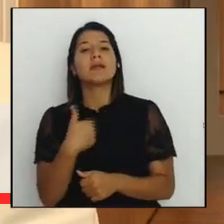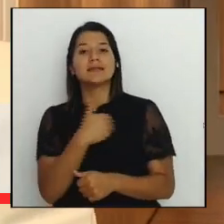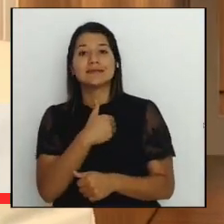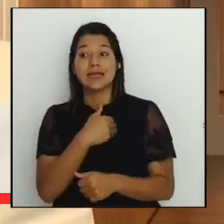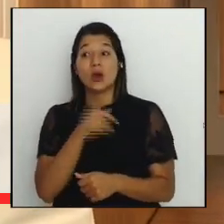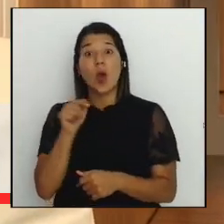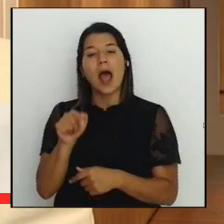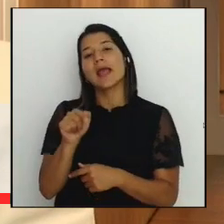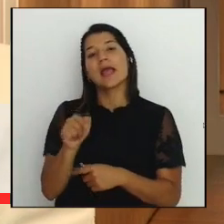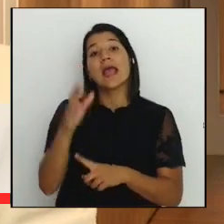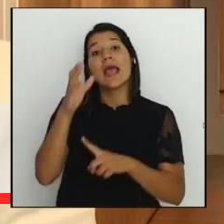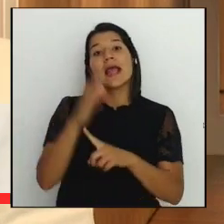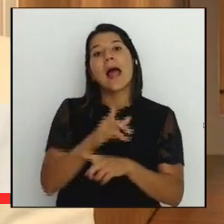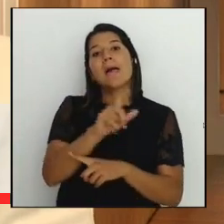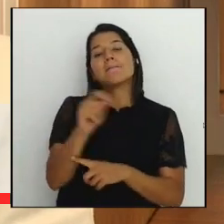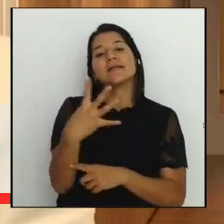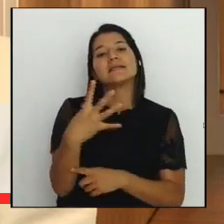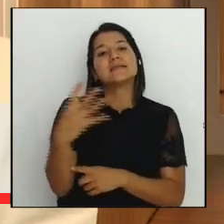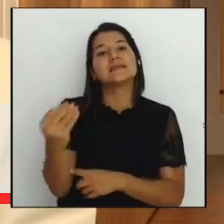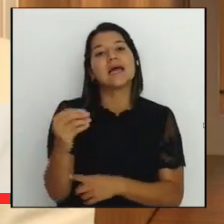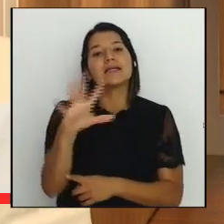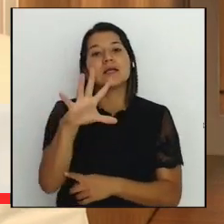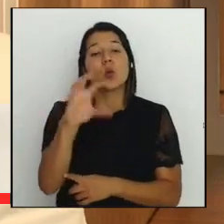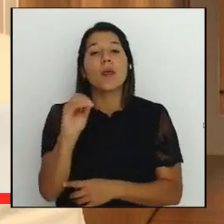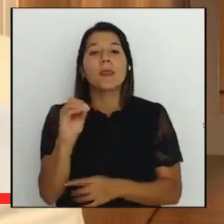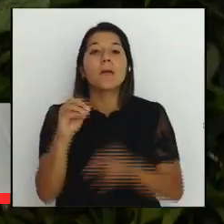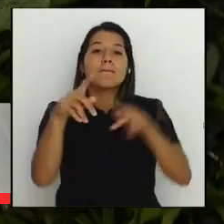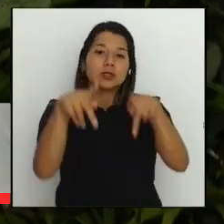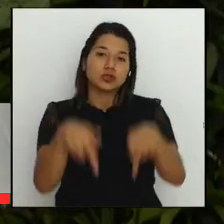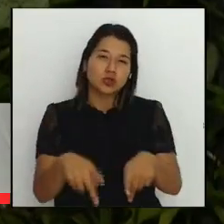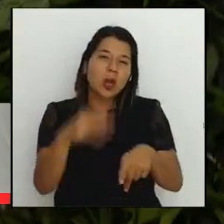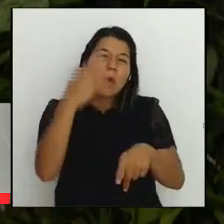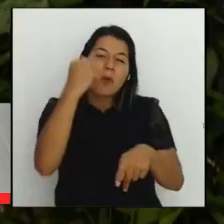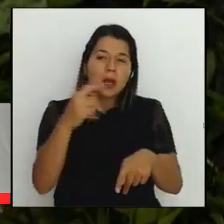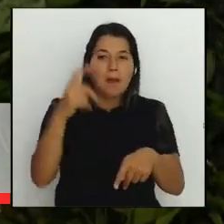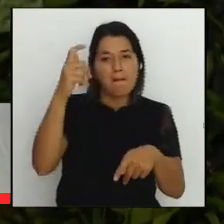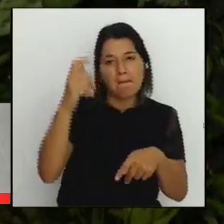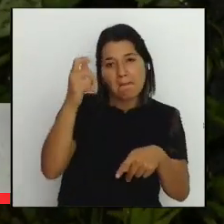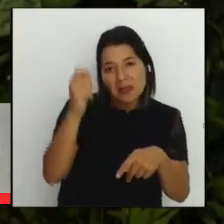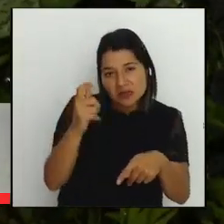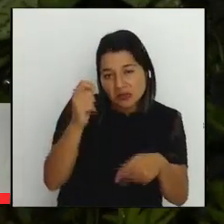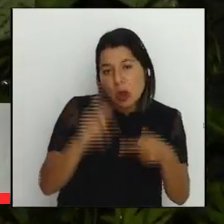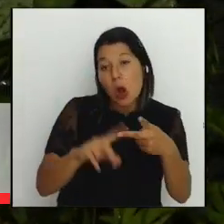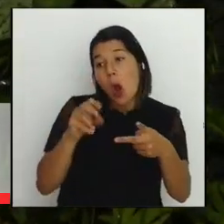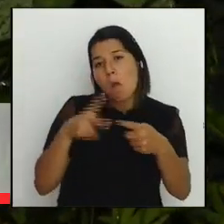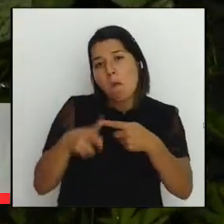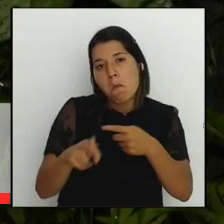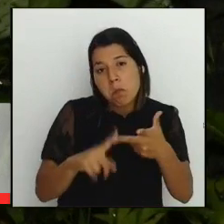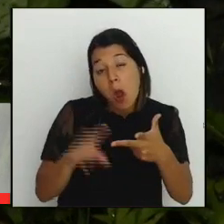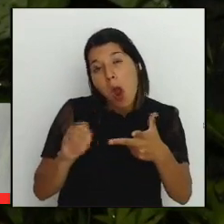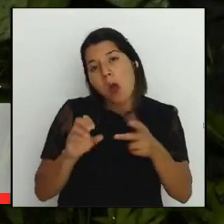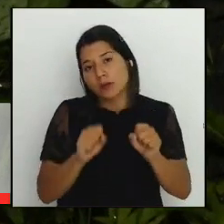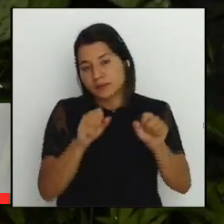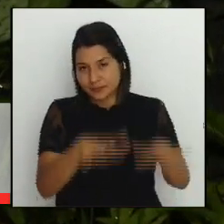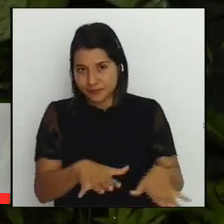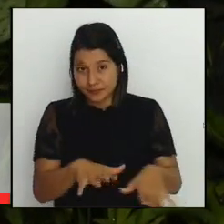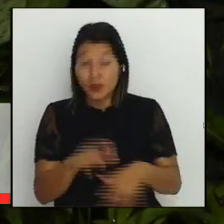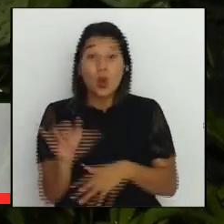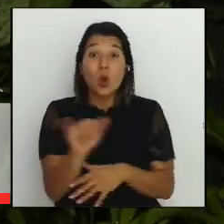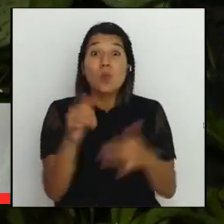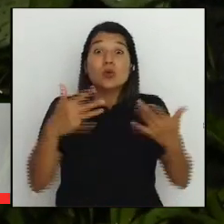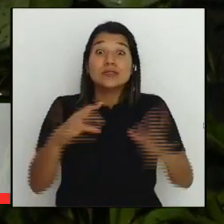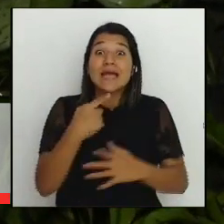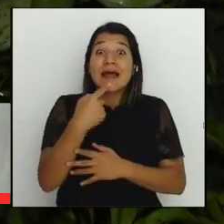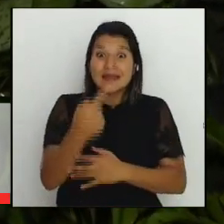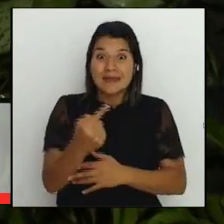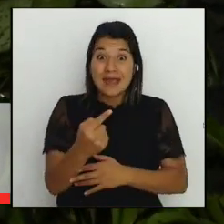para efectos de pensión, despido o renuncia. Como les decía, este presupuesto se discute actualmente en la Asamblea Legislativa,